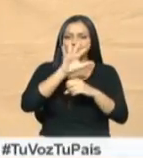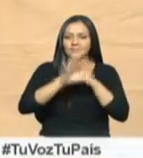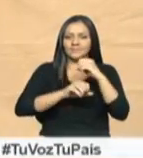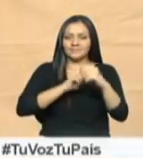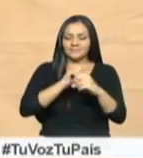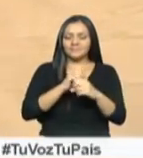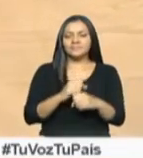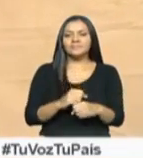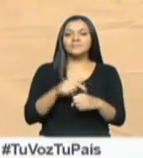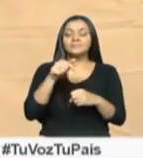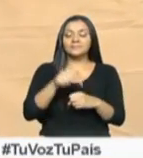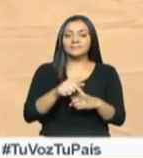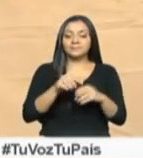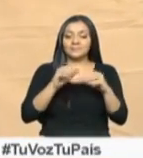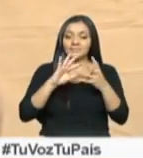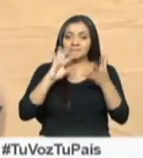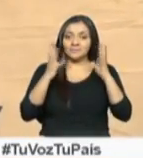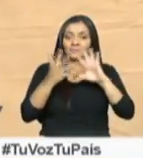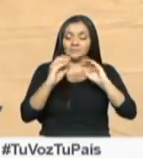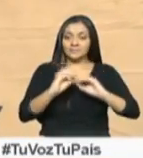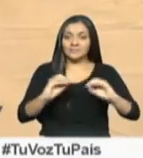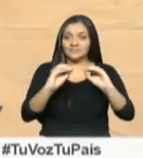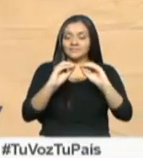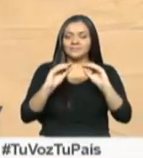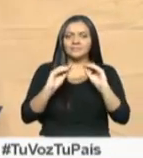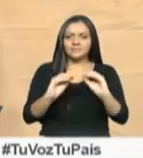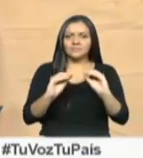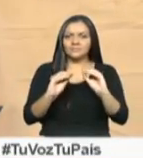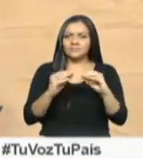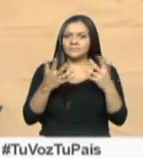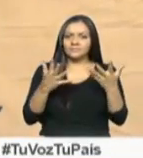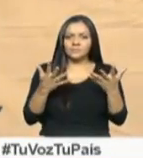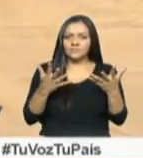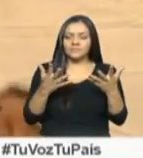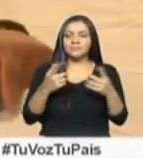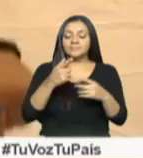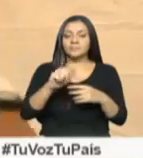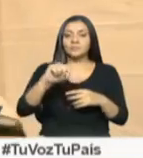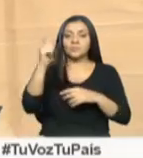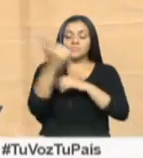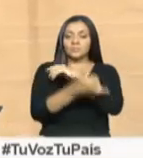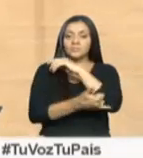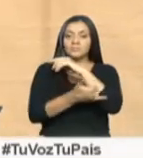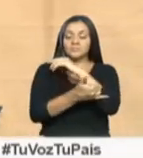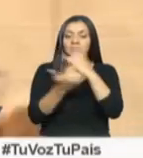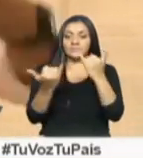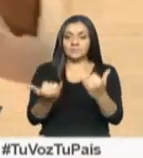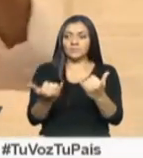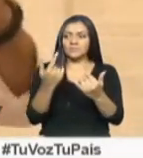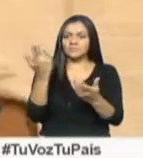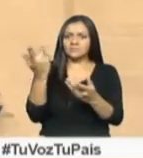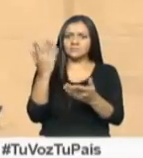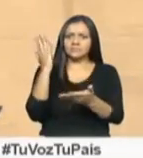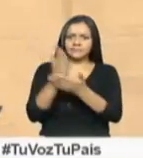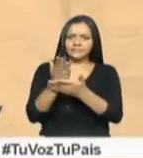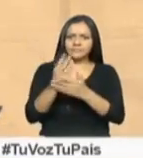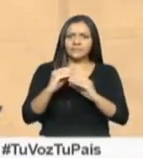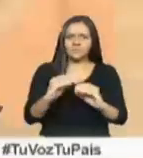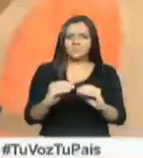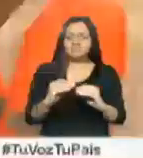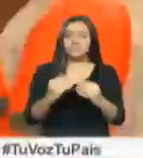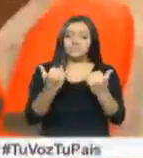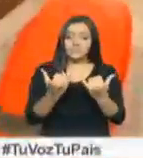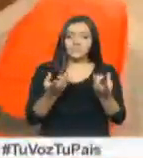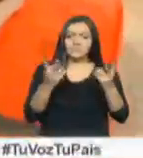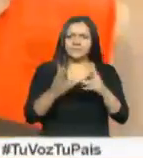revolución tampoco hay educación, porque vean lo que está pasando en otros países donde ganó la derecha, lo que están proponiendo aquí, privatizar la